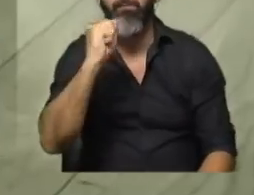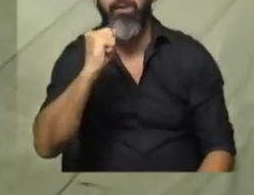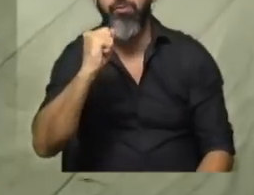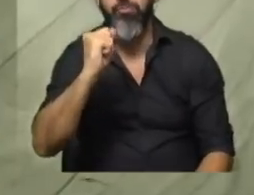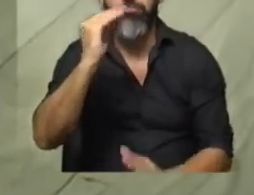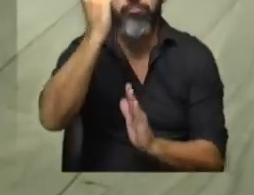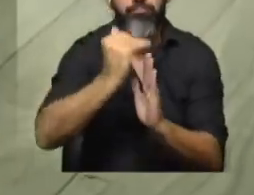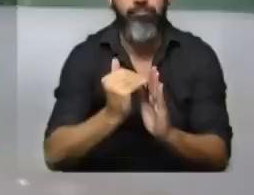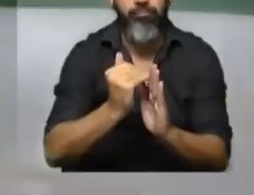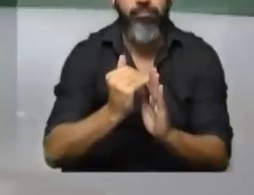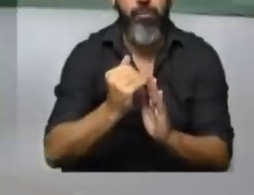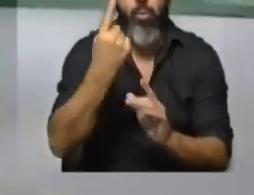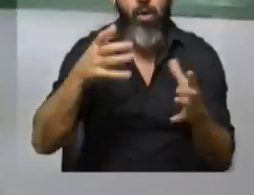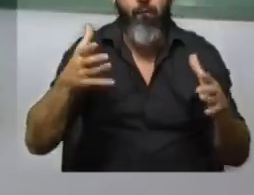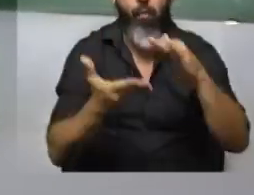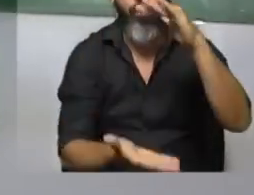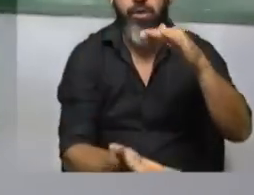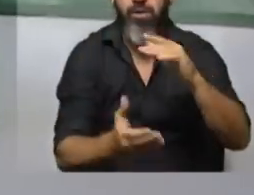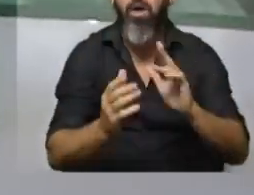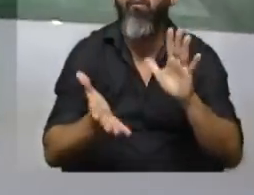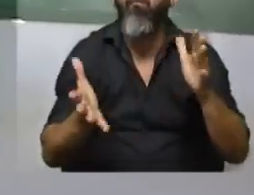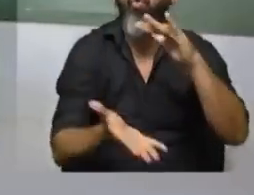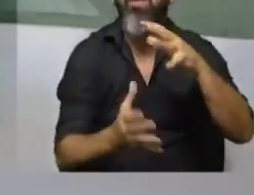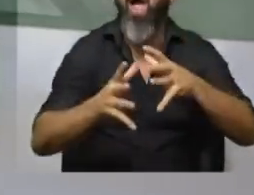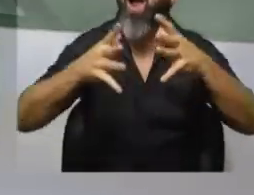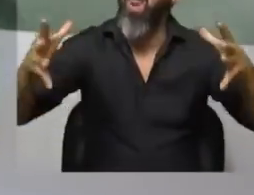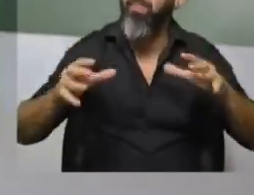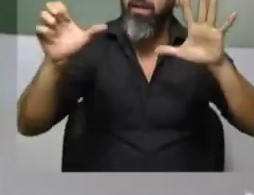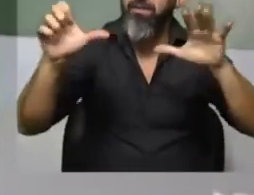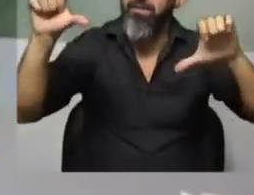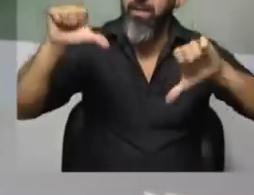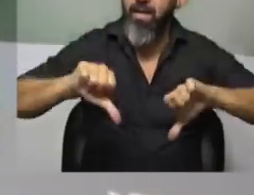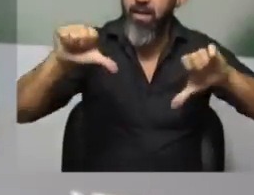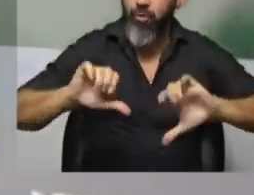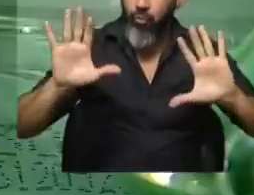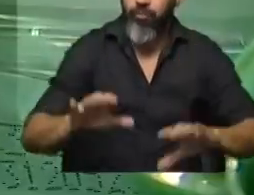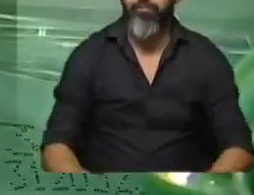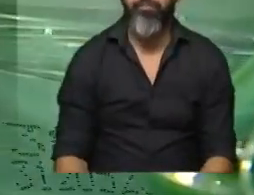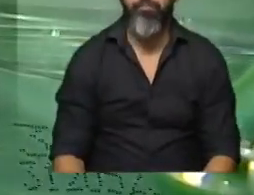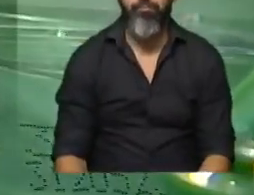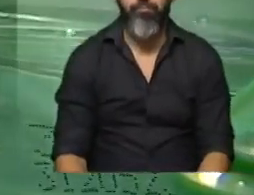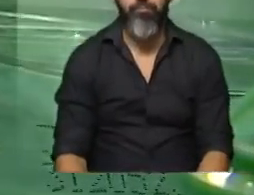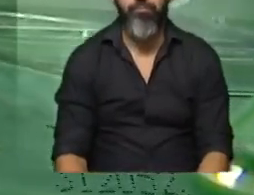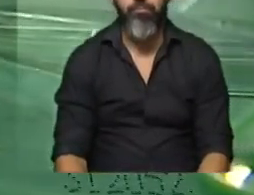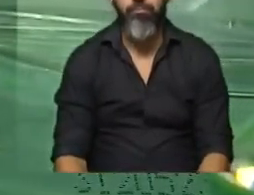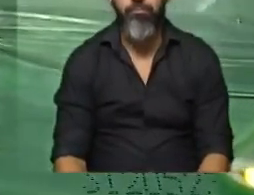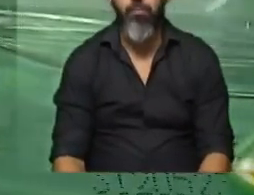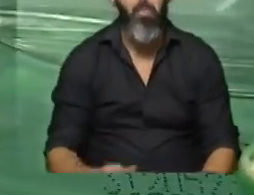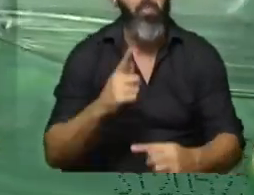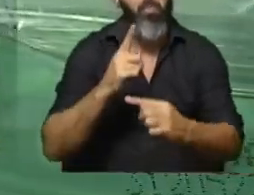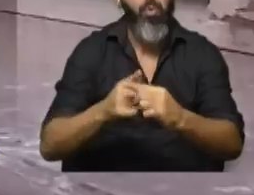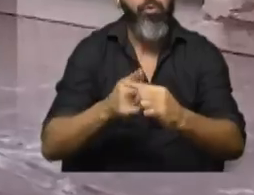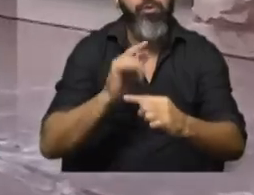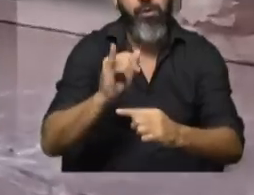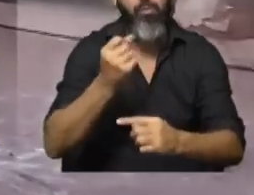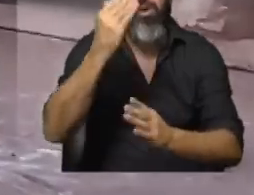se reflejaría en un bidón siempre hablamos del bidón grande que es lo que estamos hablando No o sea es positivo en la